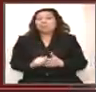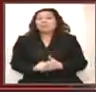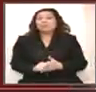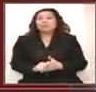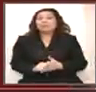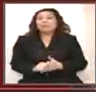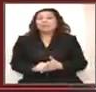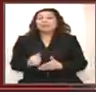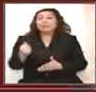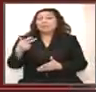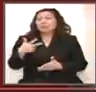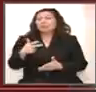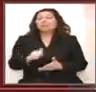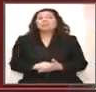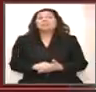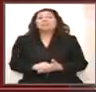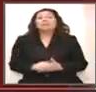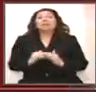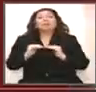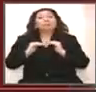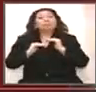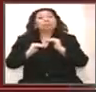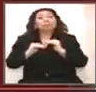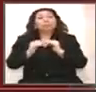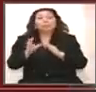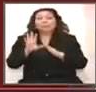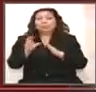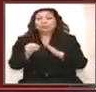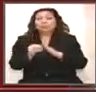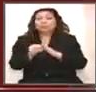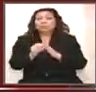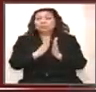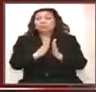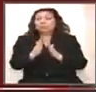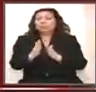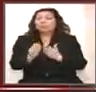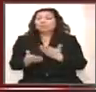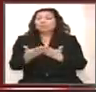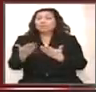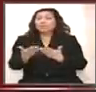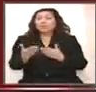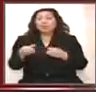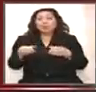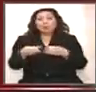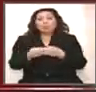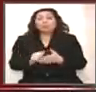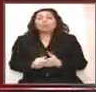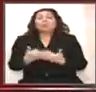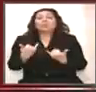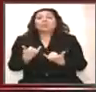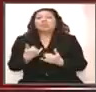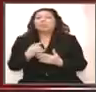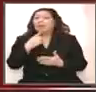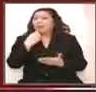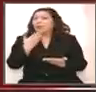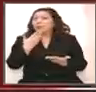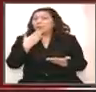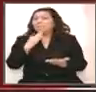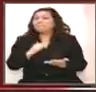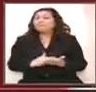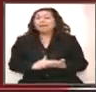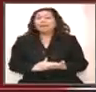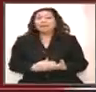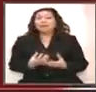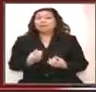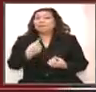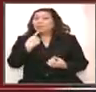patrimoniales. Y en tercer lugar, la limitación del acceso a aquellos medios que facilitan la comisión de ese tipo de delitos.